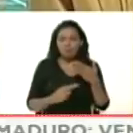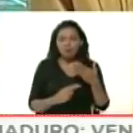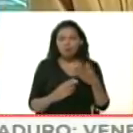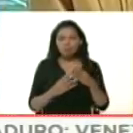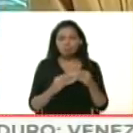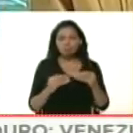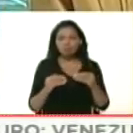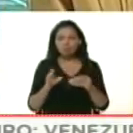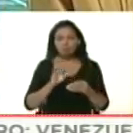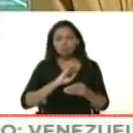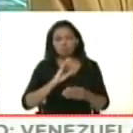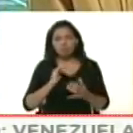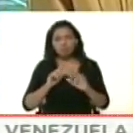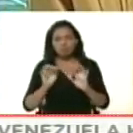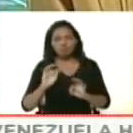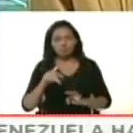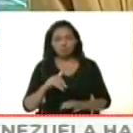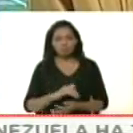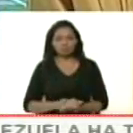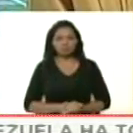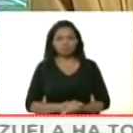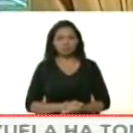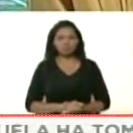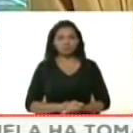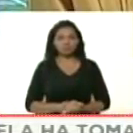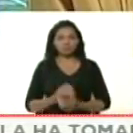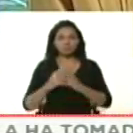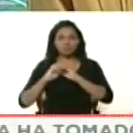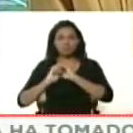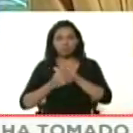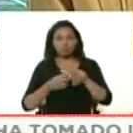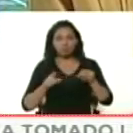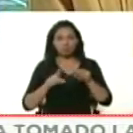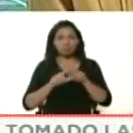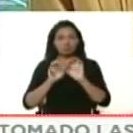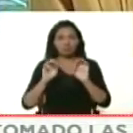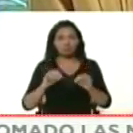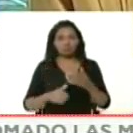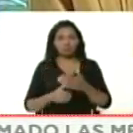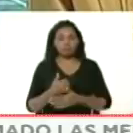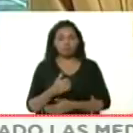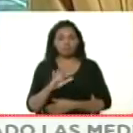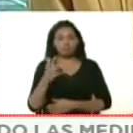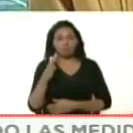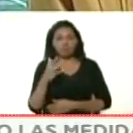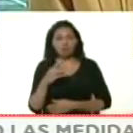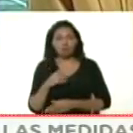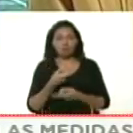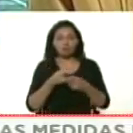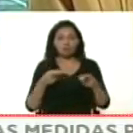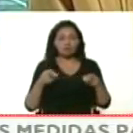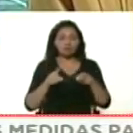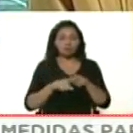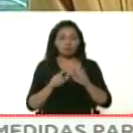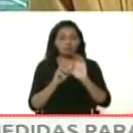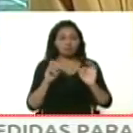periodo de pelotero. Un pelotero dura como hasta, en general, los deportistas, ¿verdad?